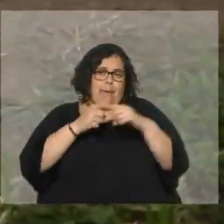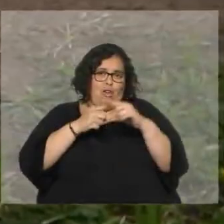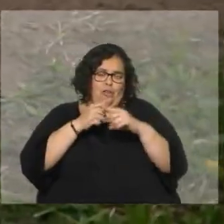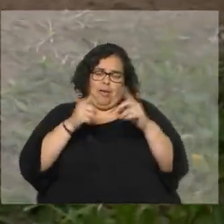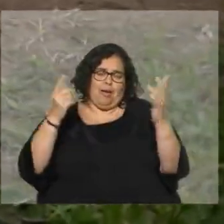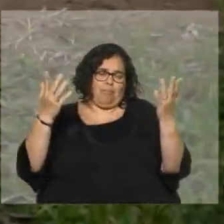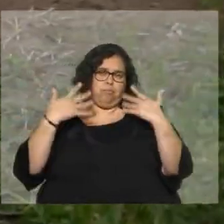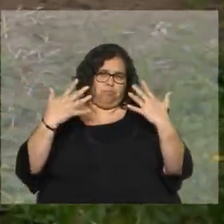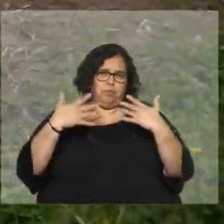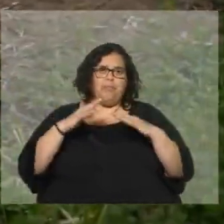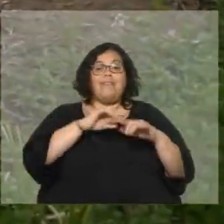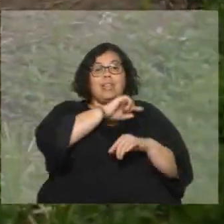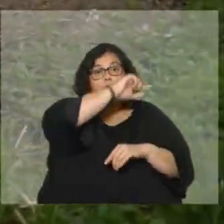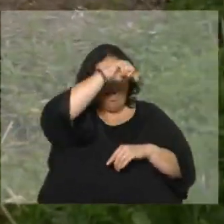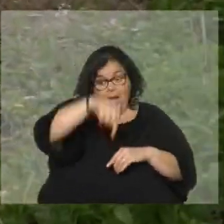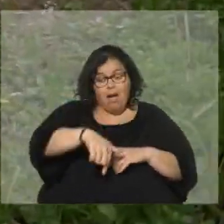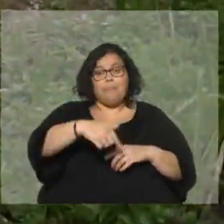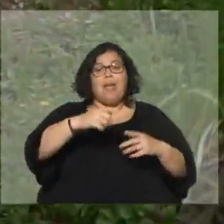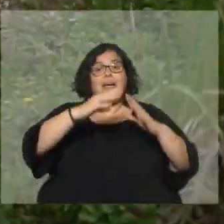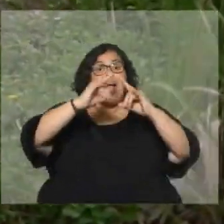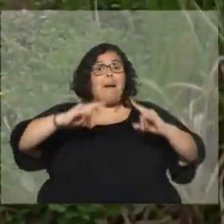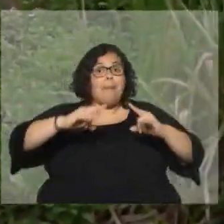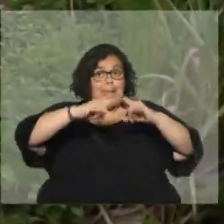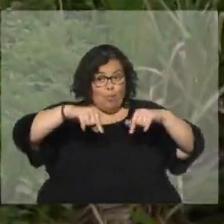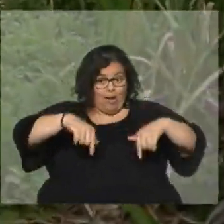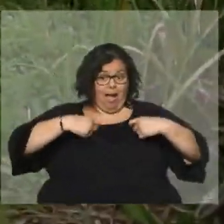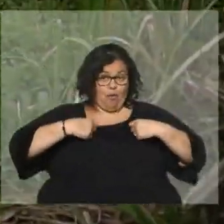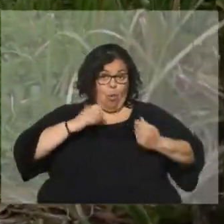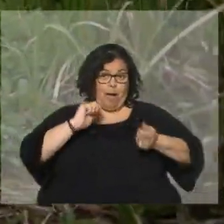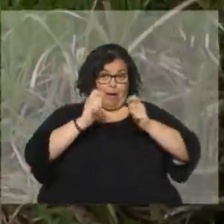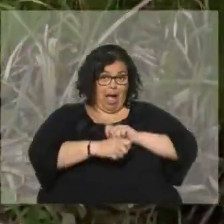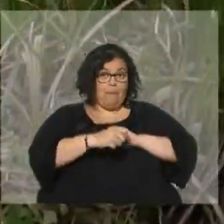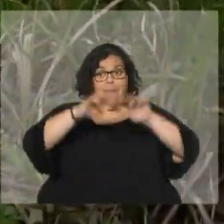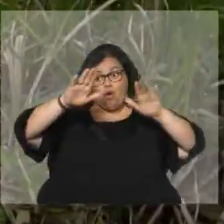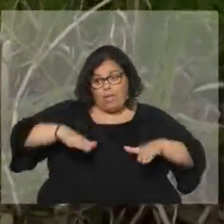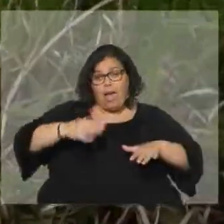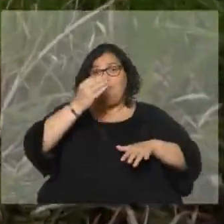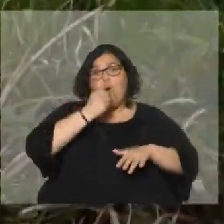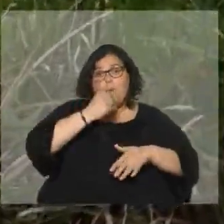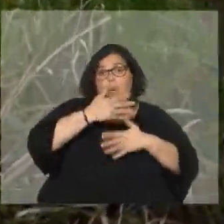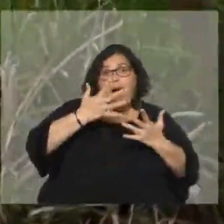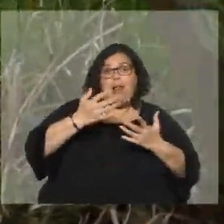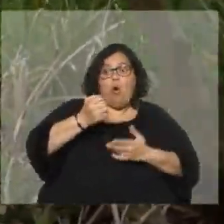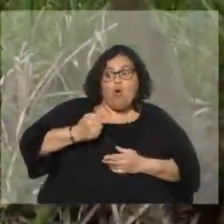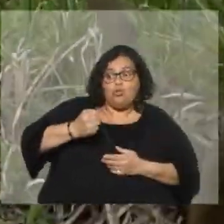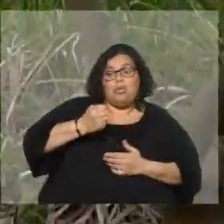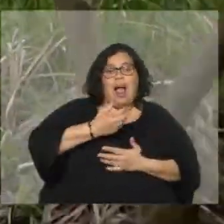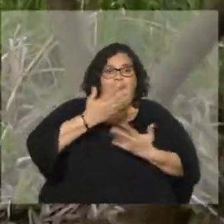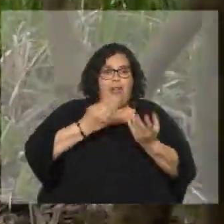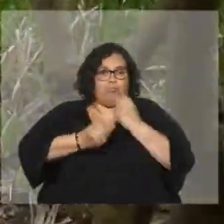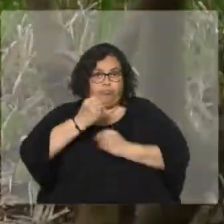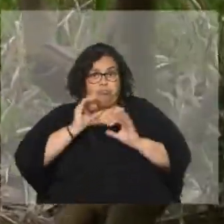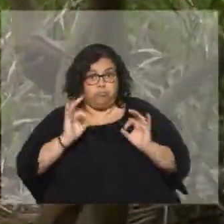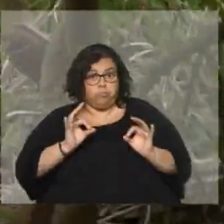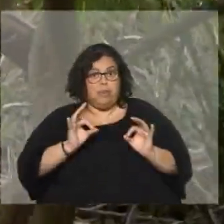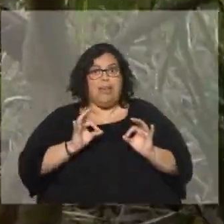Que venimos para el campamento, donde nosotros nos cambiamos, y acá nos quedamos, nosotros comemos algo acá, hacemos algo para comer a veces. Y nos